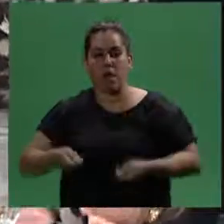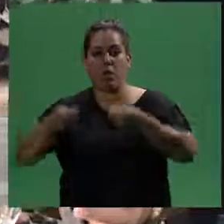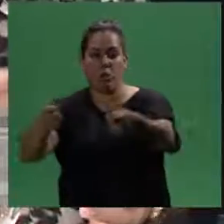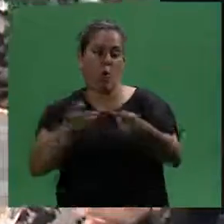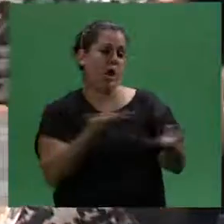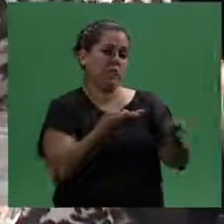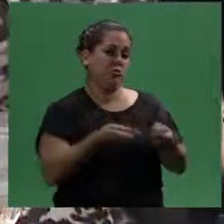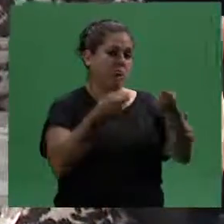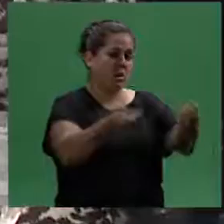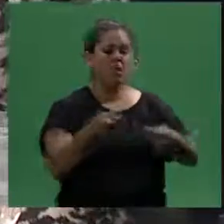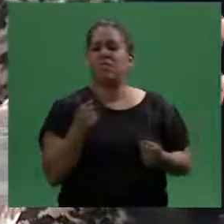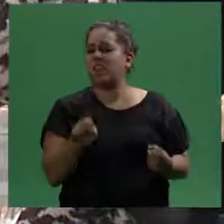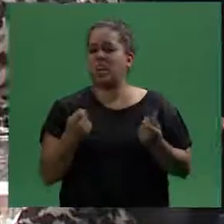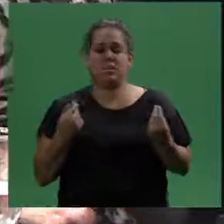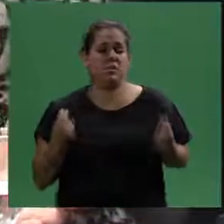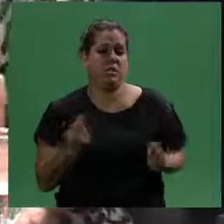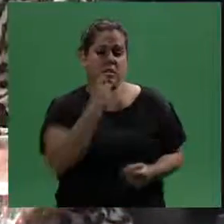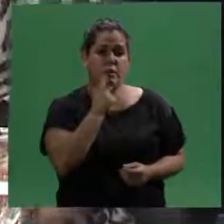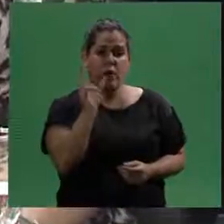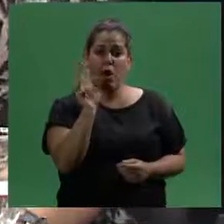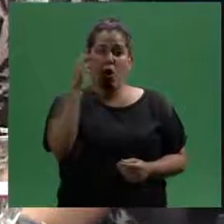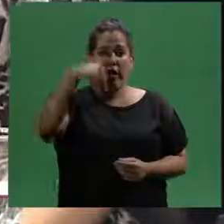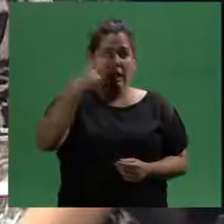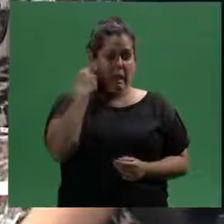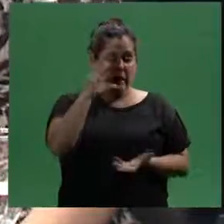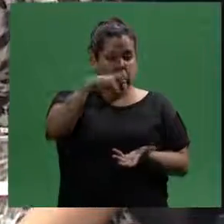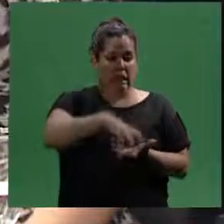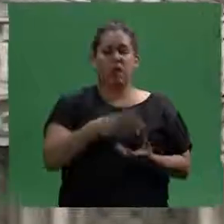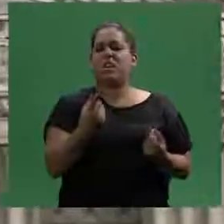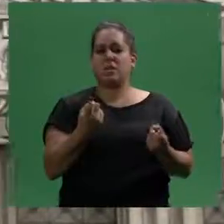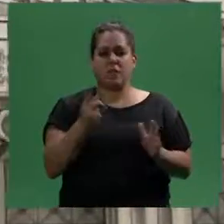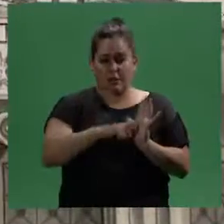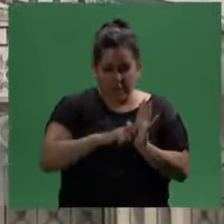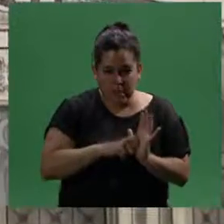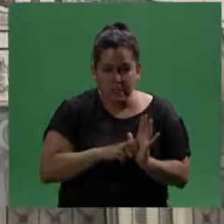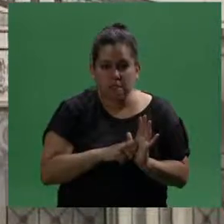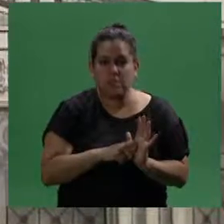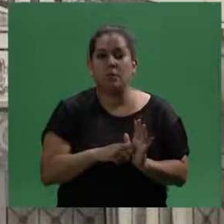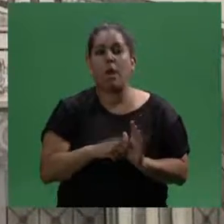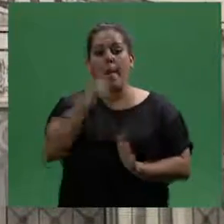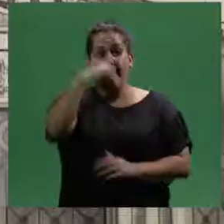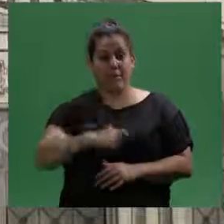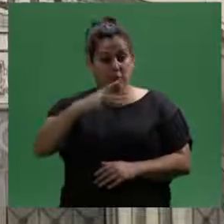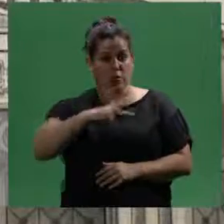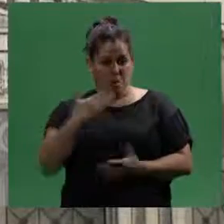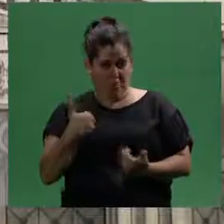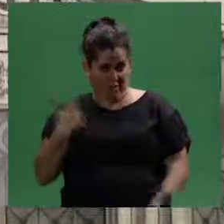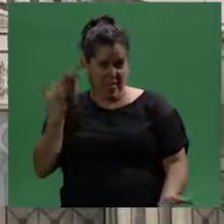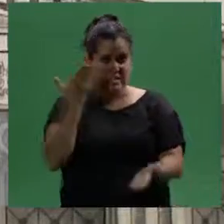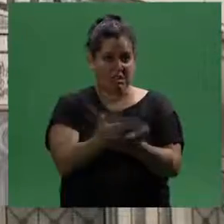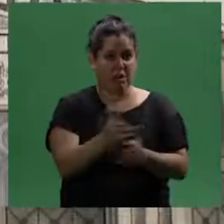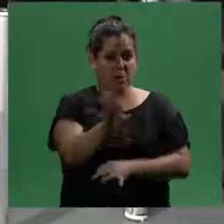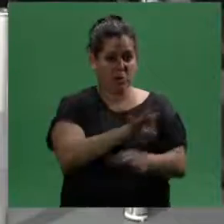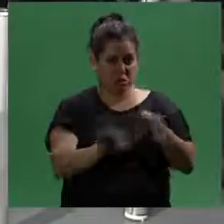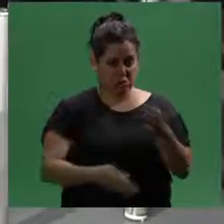presenten, el diputado, los asesores, la comisión. ¿Qué es lo que necesita puntualmente en ese caso si una organización? Sé que son firmas. Los particulares